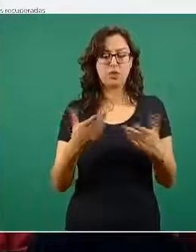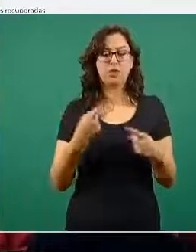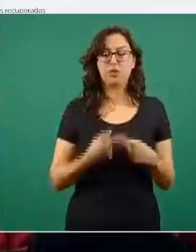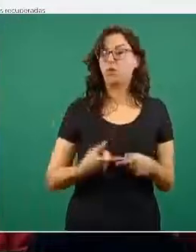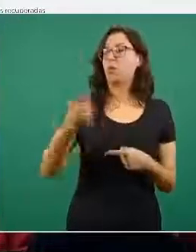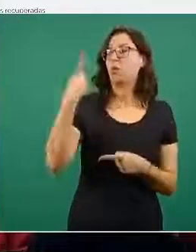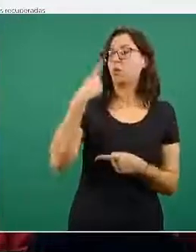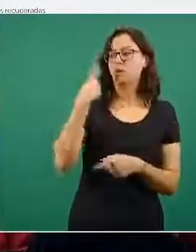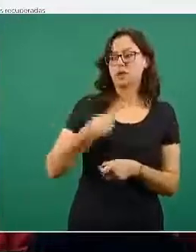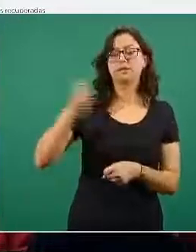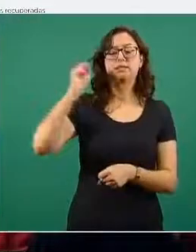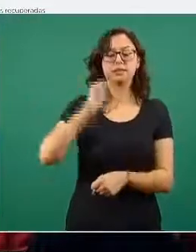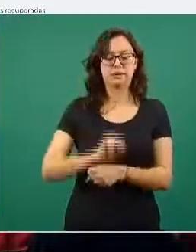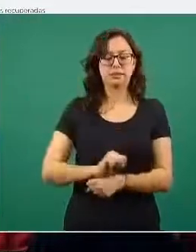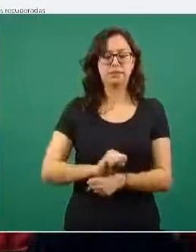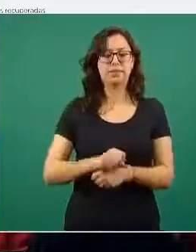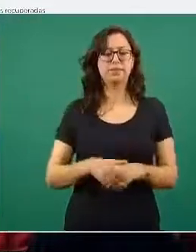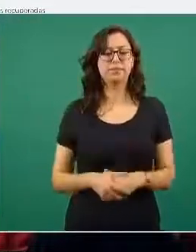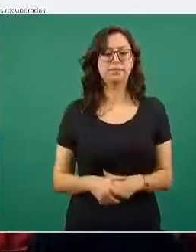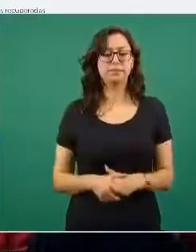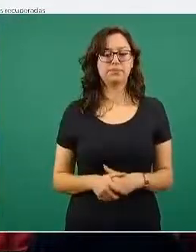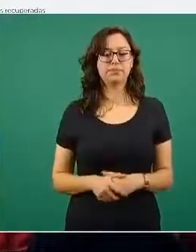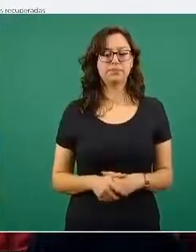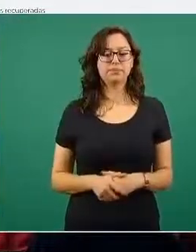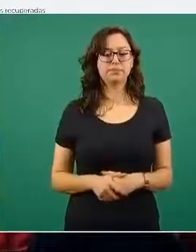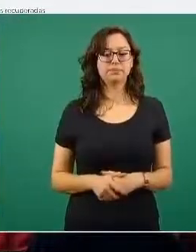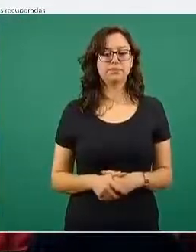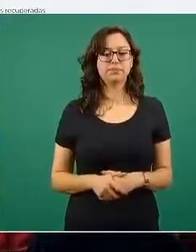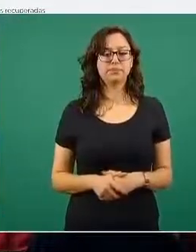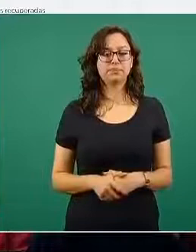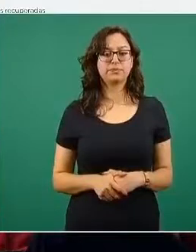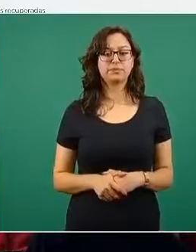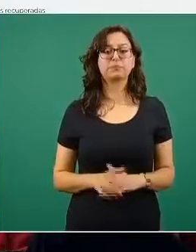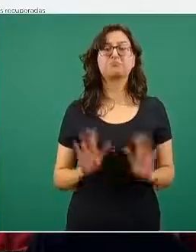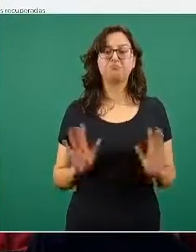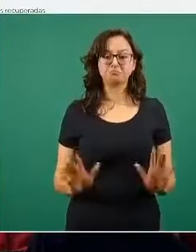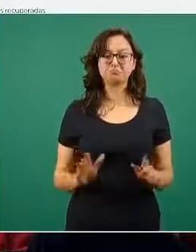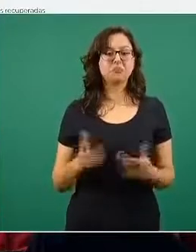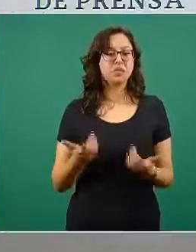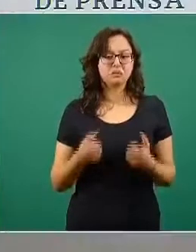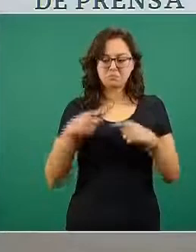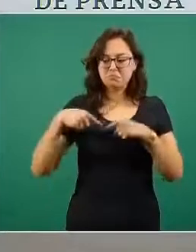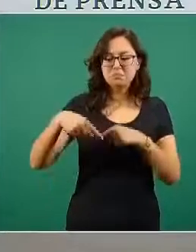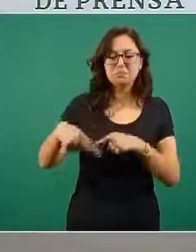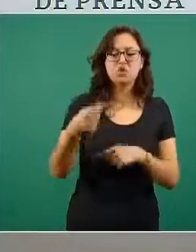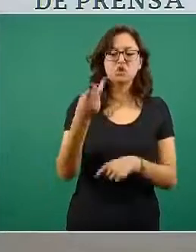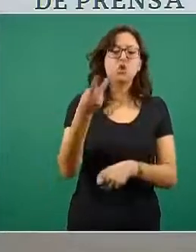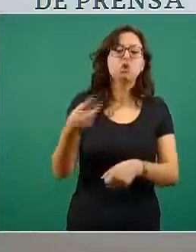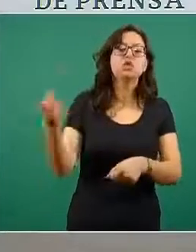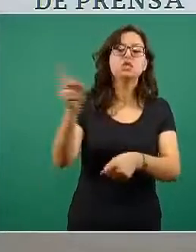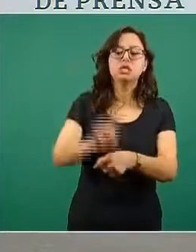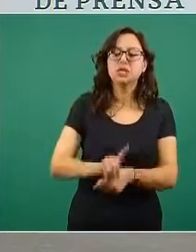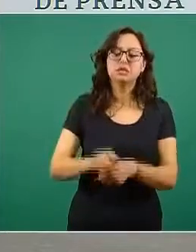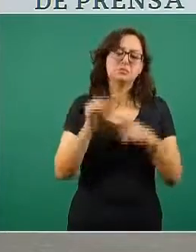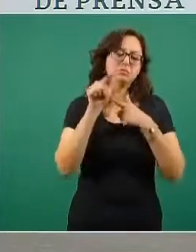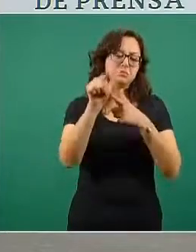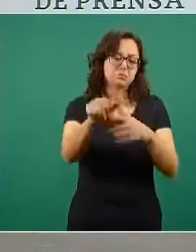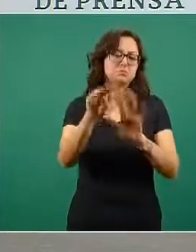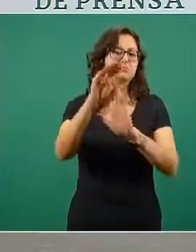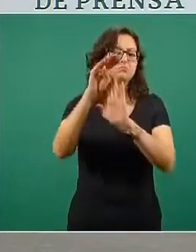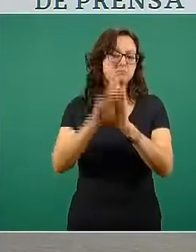visto en la semana inmediata anterior, y probablemente así cierre la semana completa.